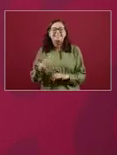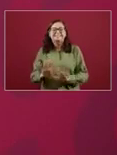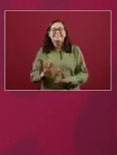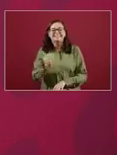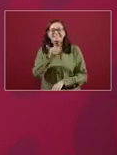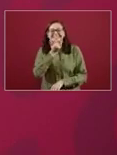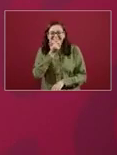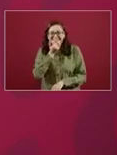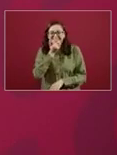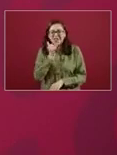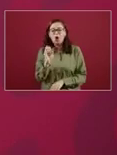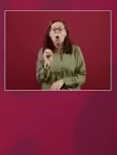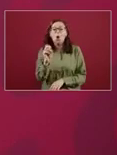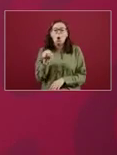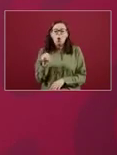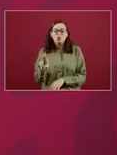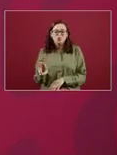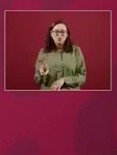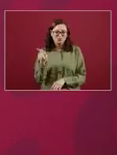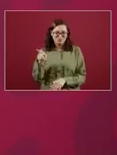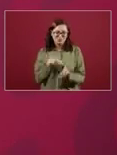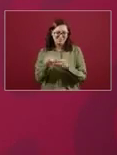de la ONU,